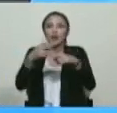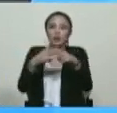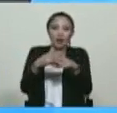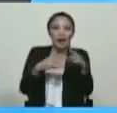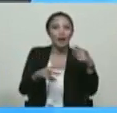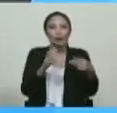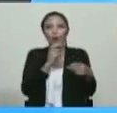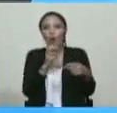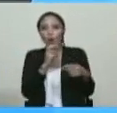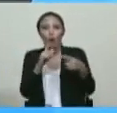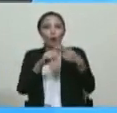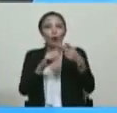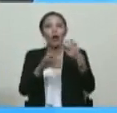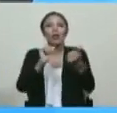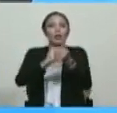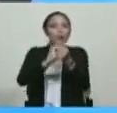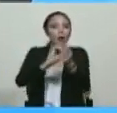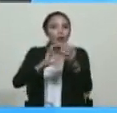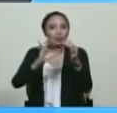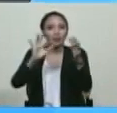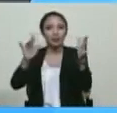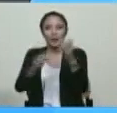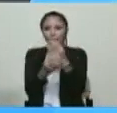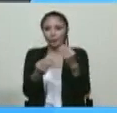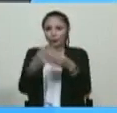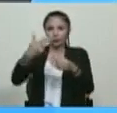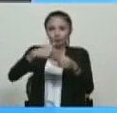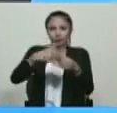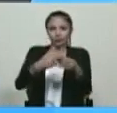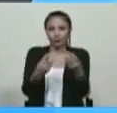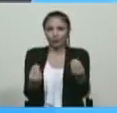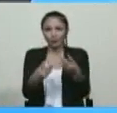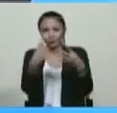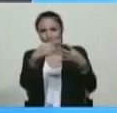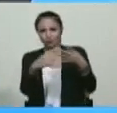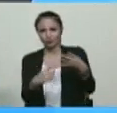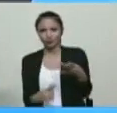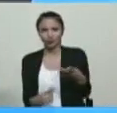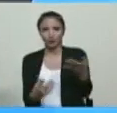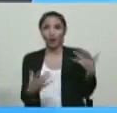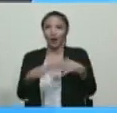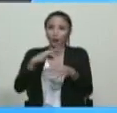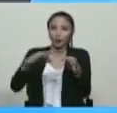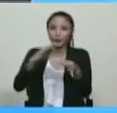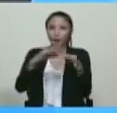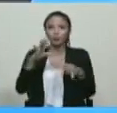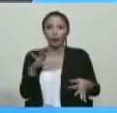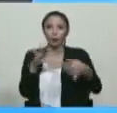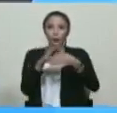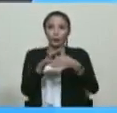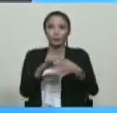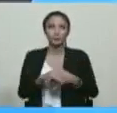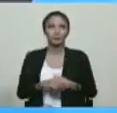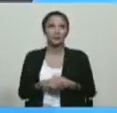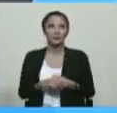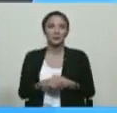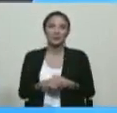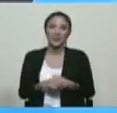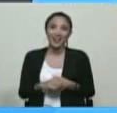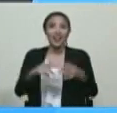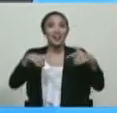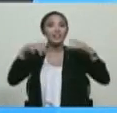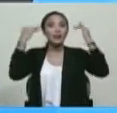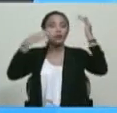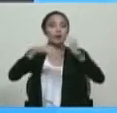en oro, en diamantes, reservas en nuestros hidrocarburos y reservas en nuestros minerales. Desde esta FitBank